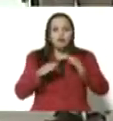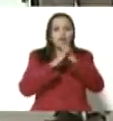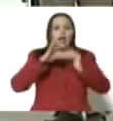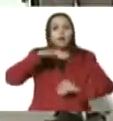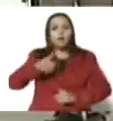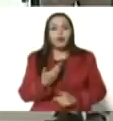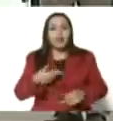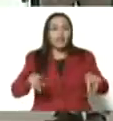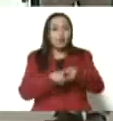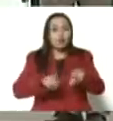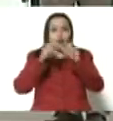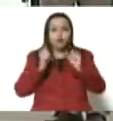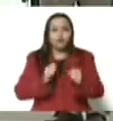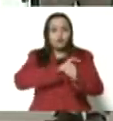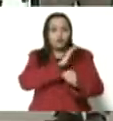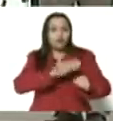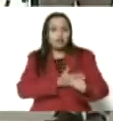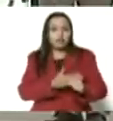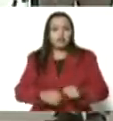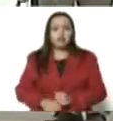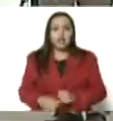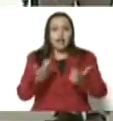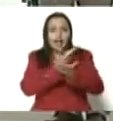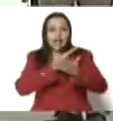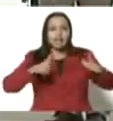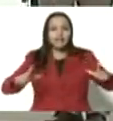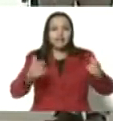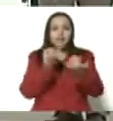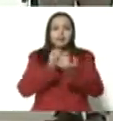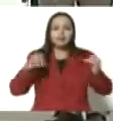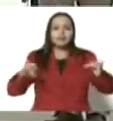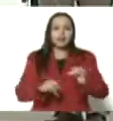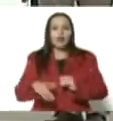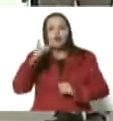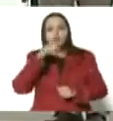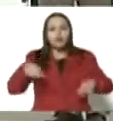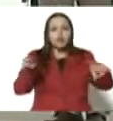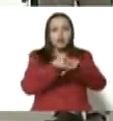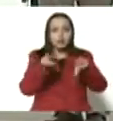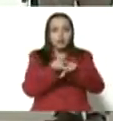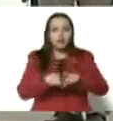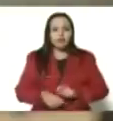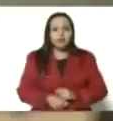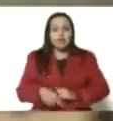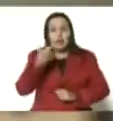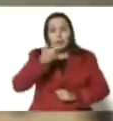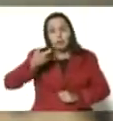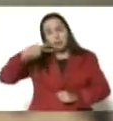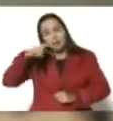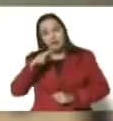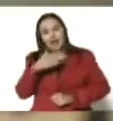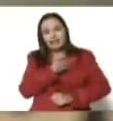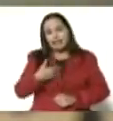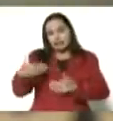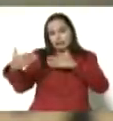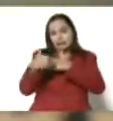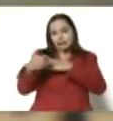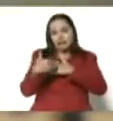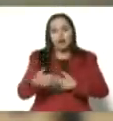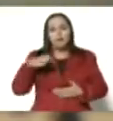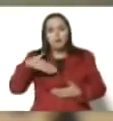nuestra determinación a ser libres e independientes. No hay forma de que los chantajes, las extorsiones puedan